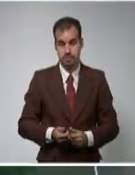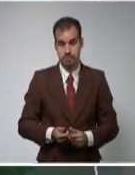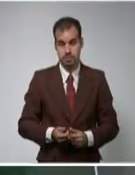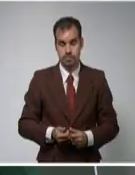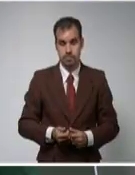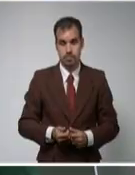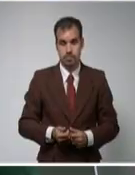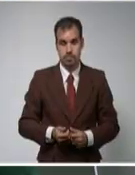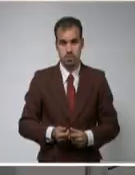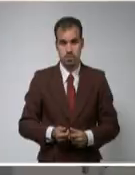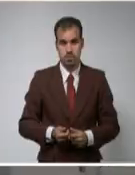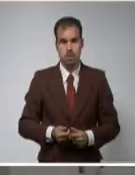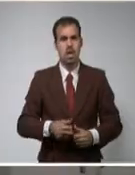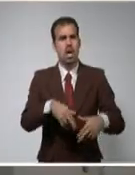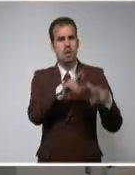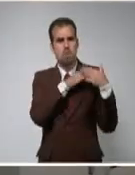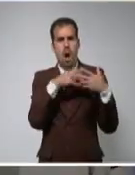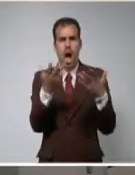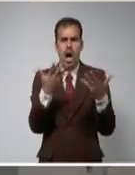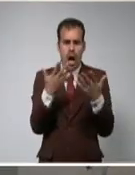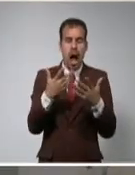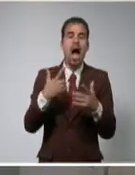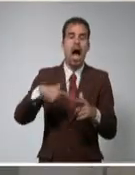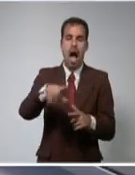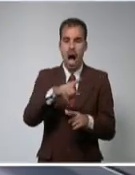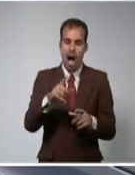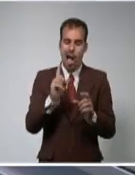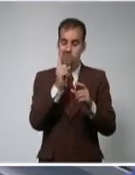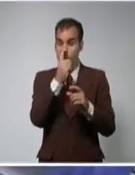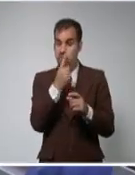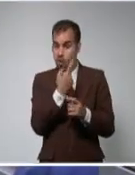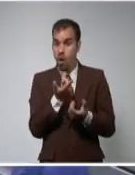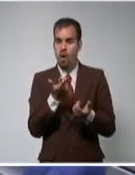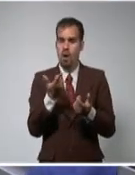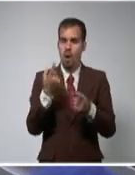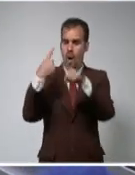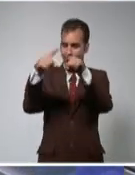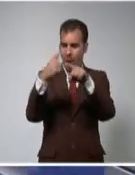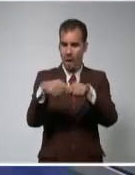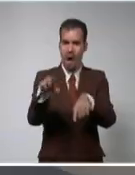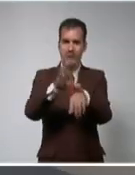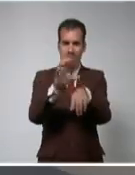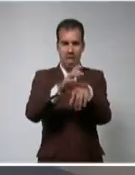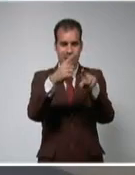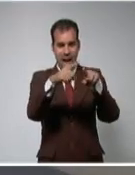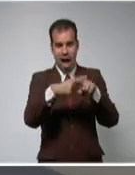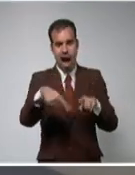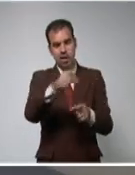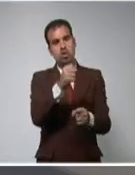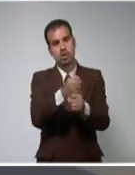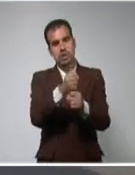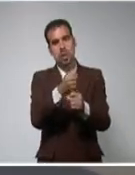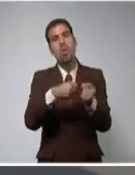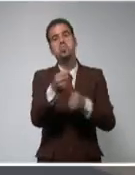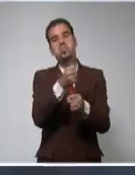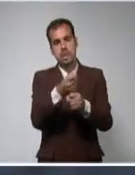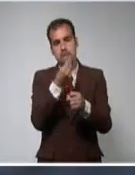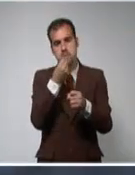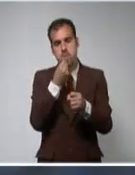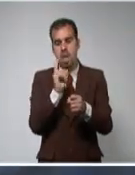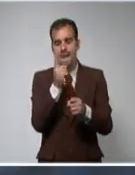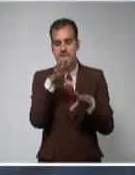con las muestras y con los equipos que se emplean para esta en este diagnóstico